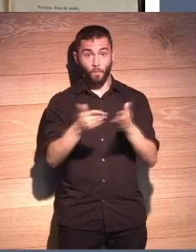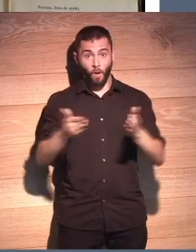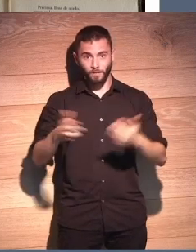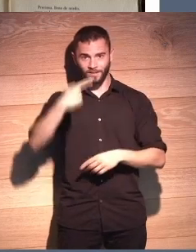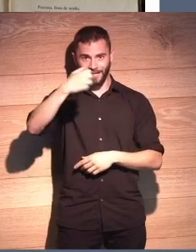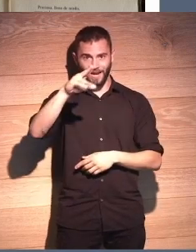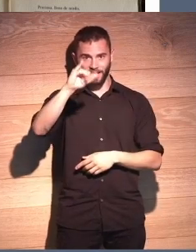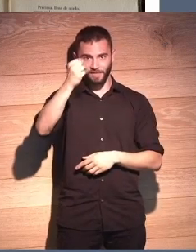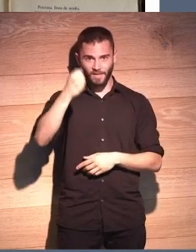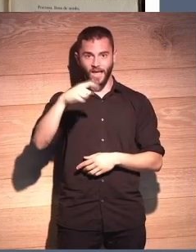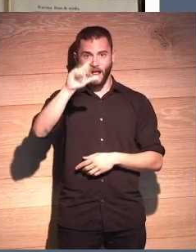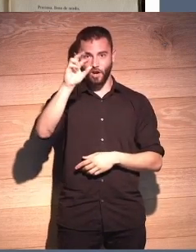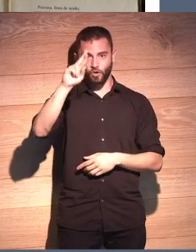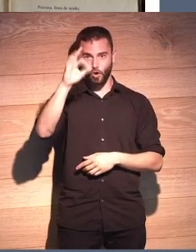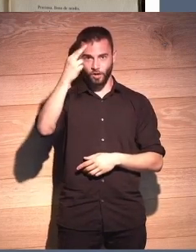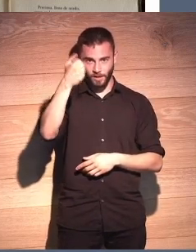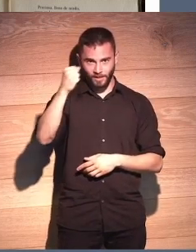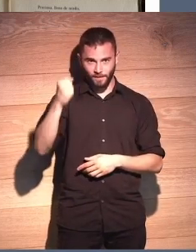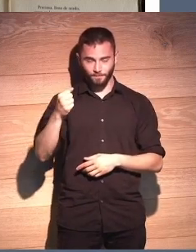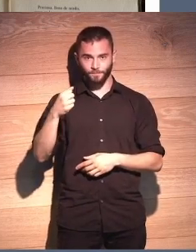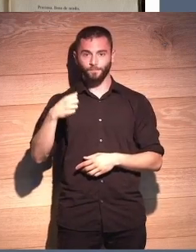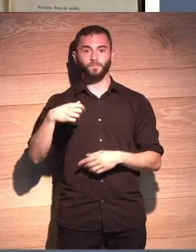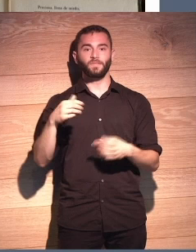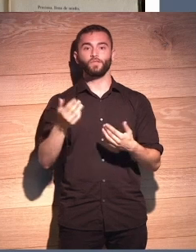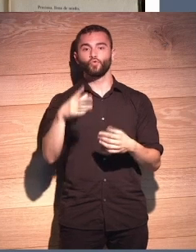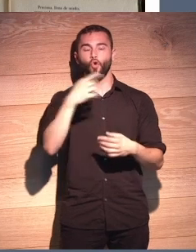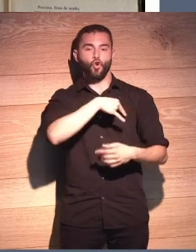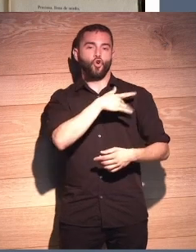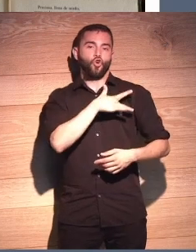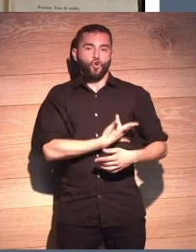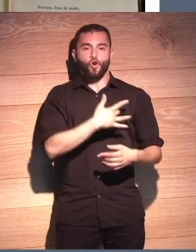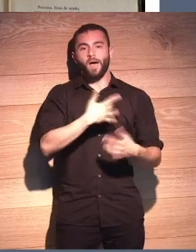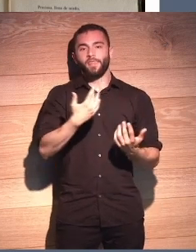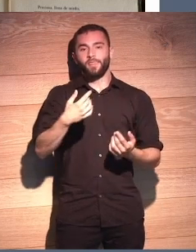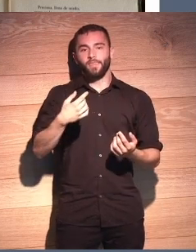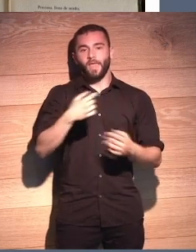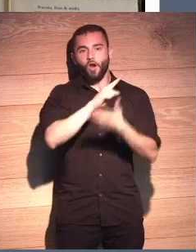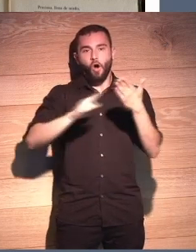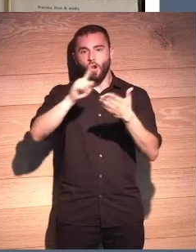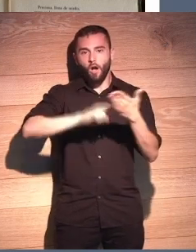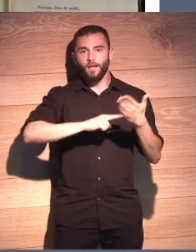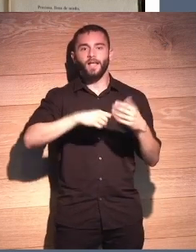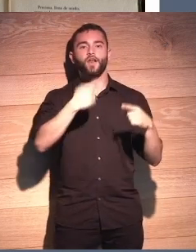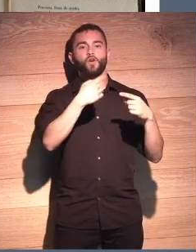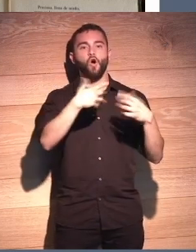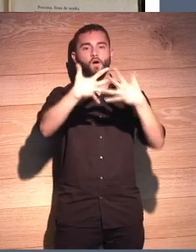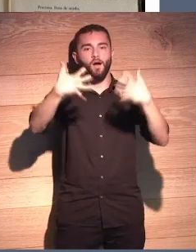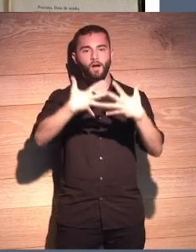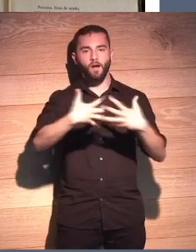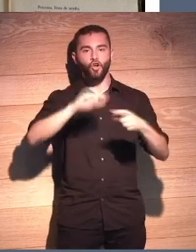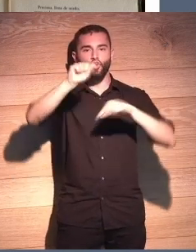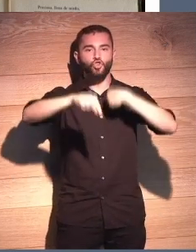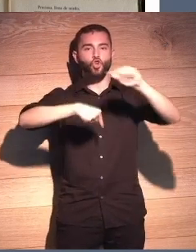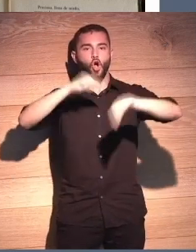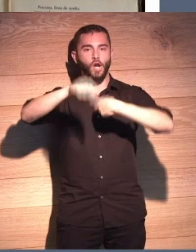García Lorca, en su Romancero Gitano, está aquí, decidió que tenía que corregir muchos versos. Y entonces, en